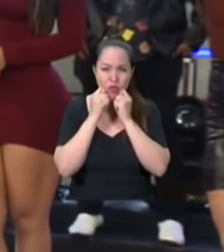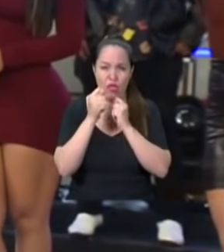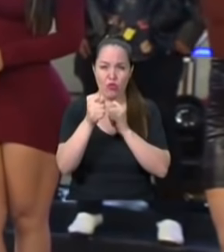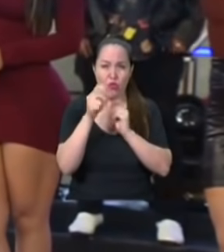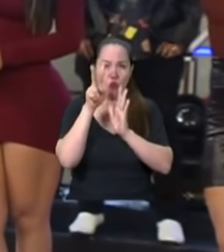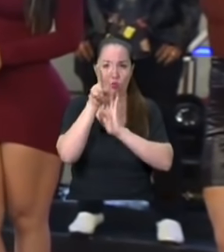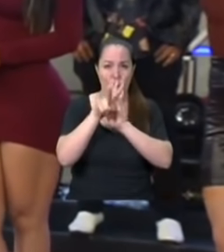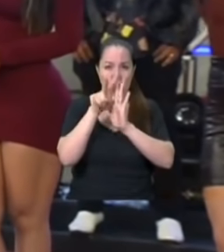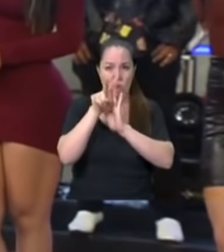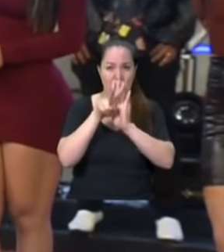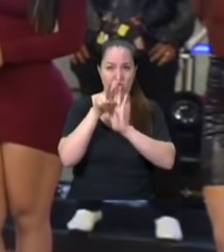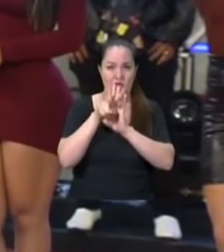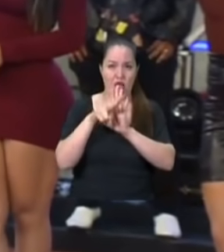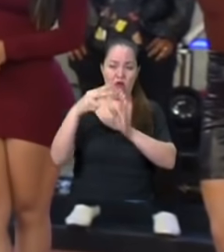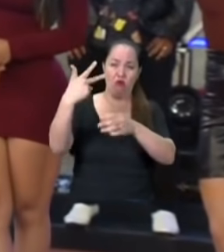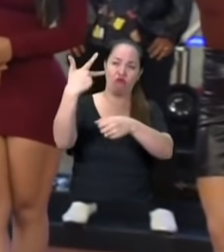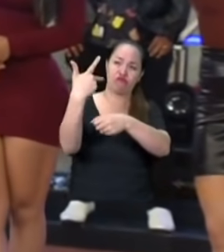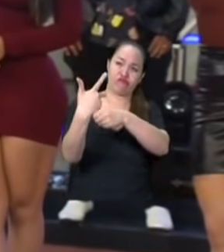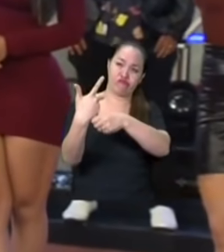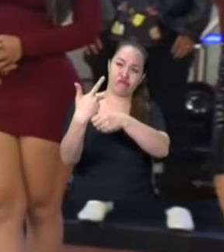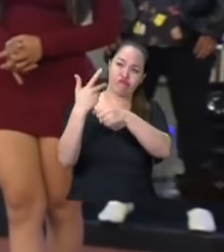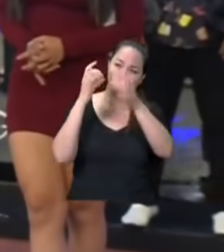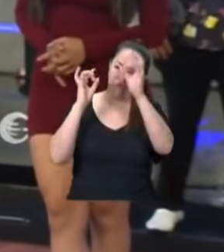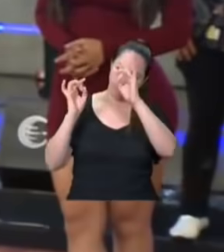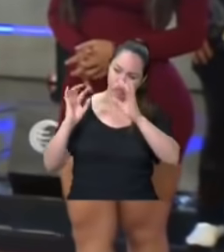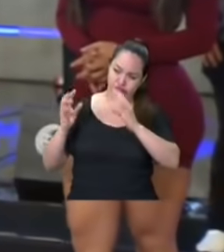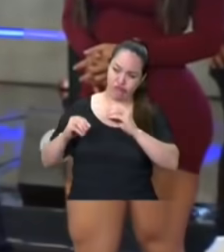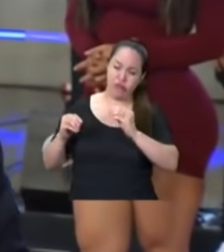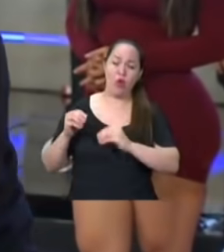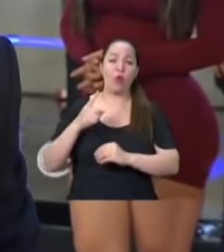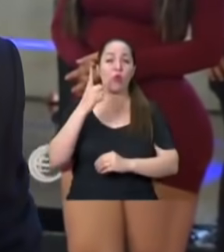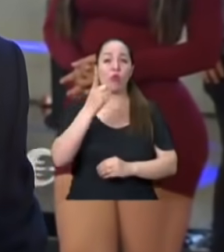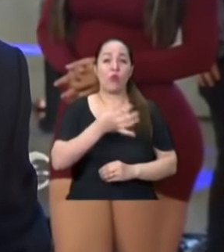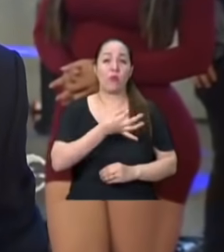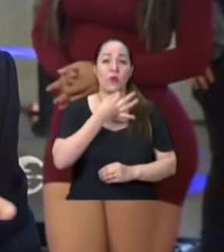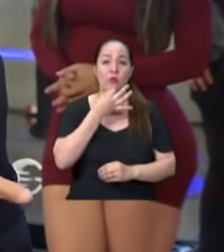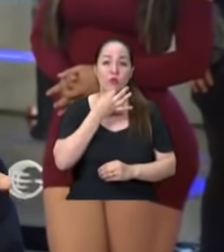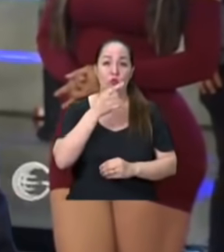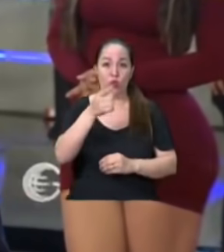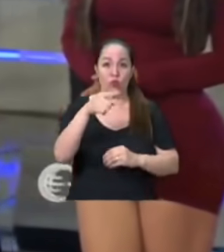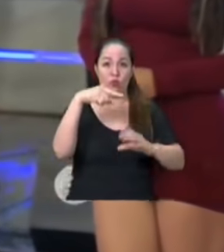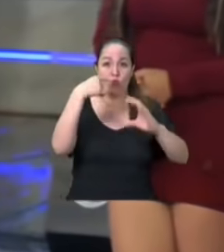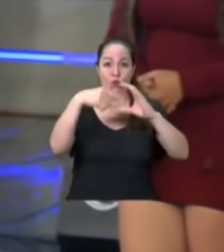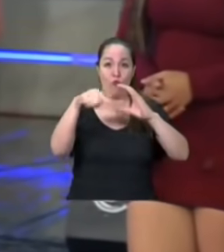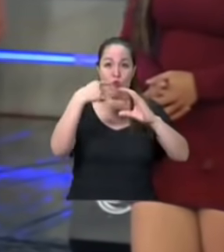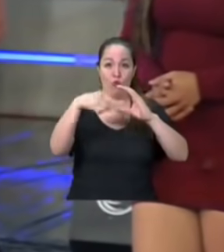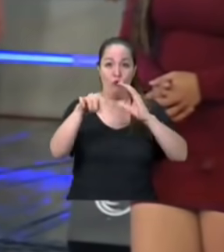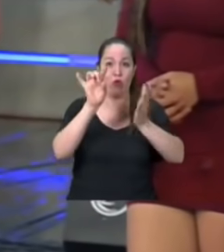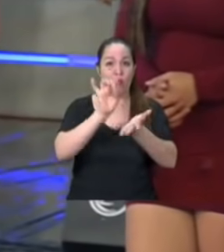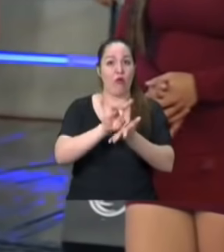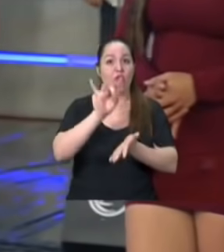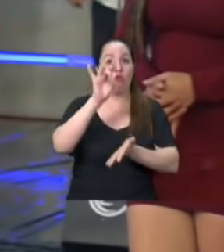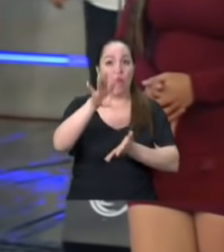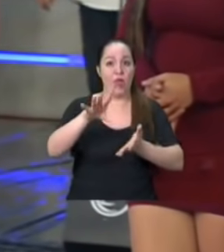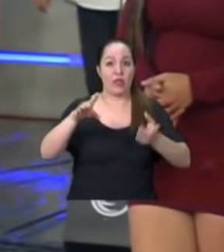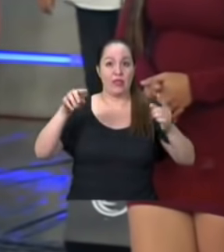minuto y me lo vas a mandar por correo. El correo va a aparecer a continuación aquí en pantalla.